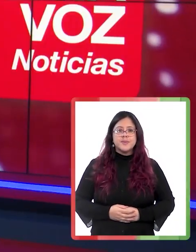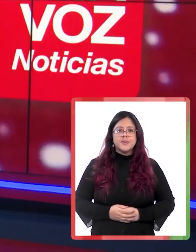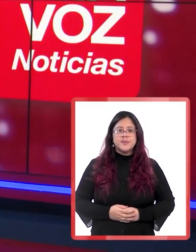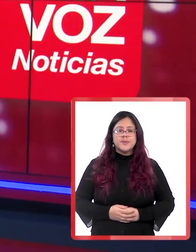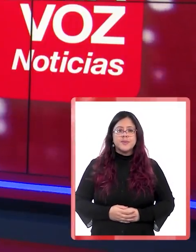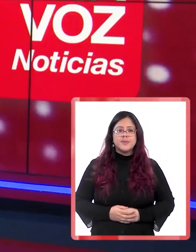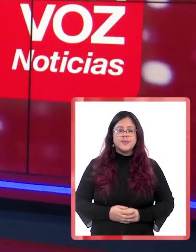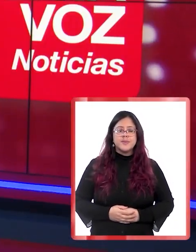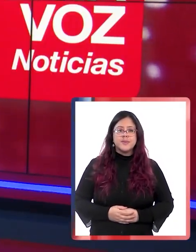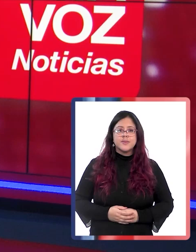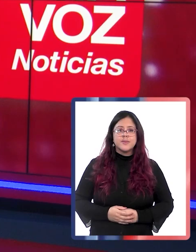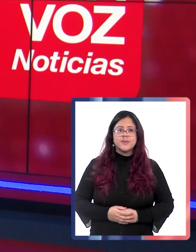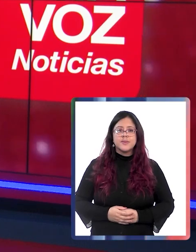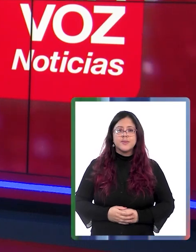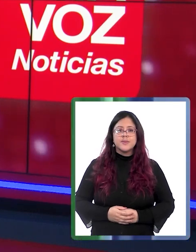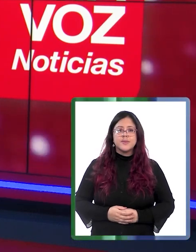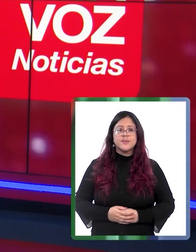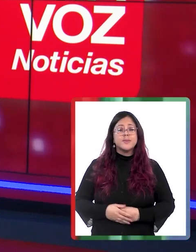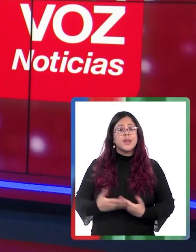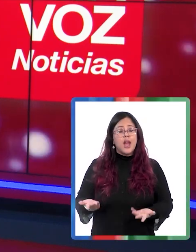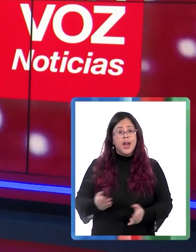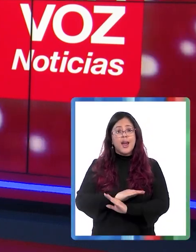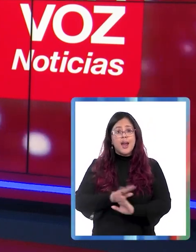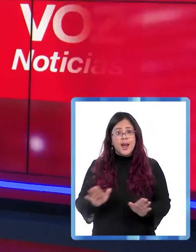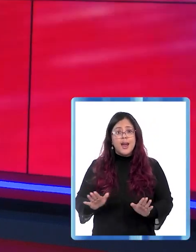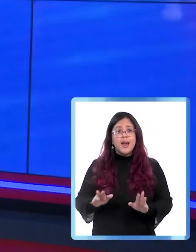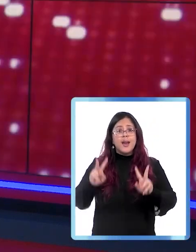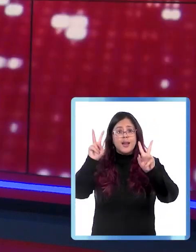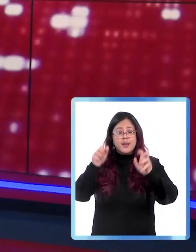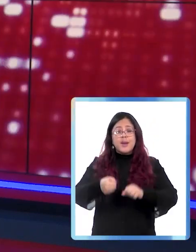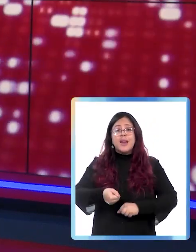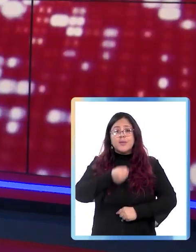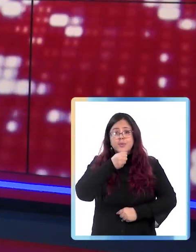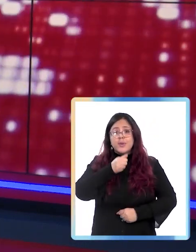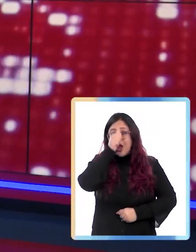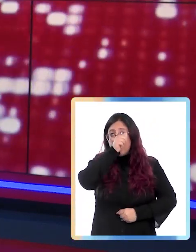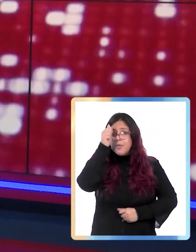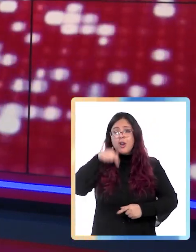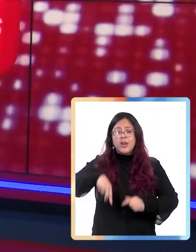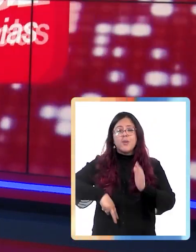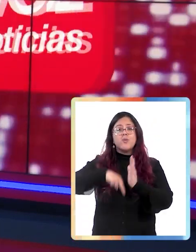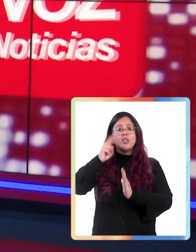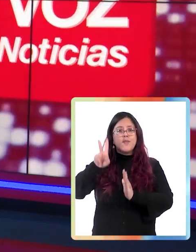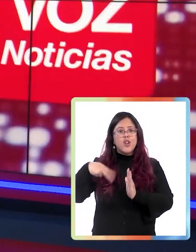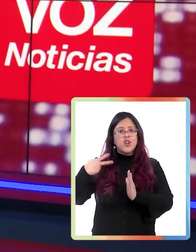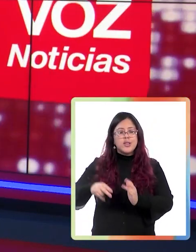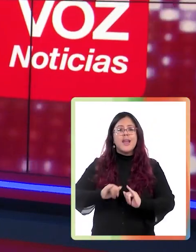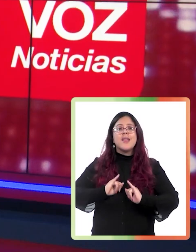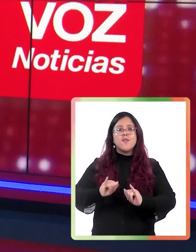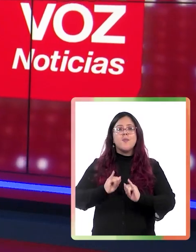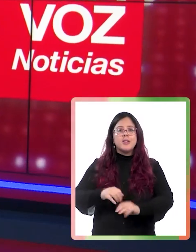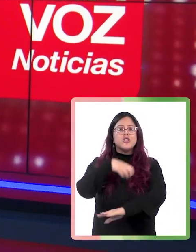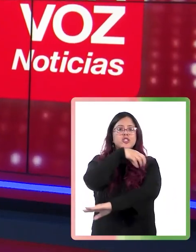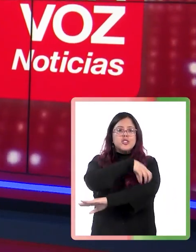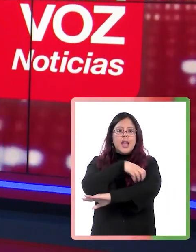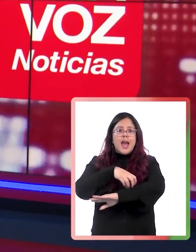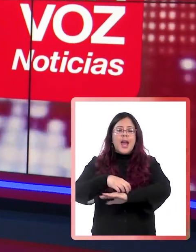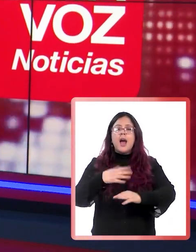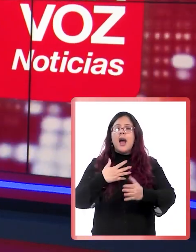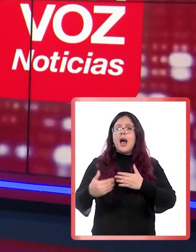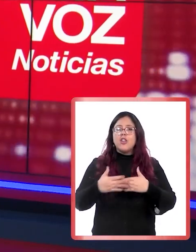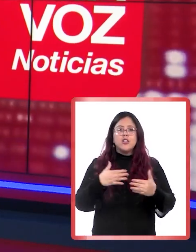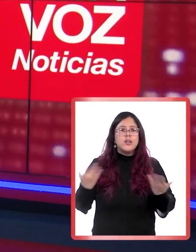Bueno, y damos por finalizada una nueva edición de la entrevista del domingo en Portavoz Noticias. La información de las regiones la pueden encontrar en nuestra página